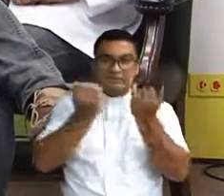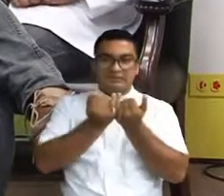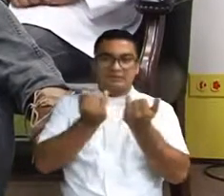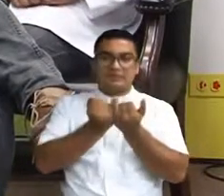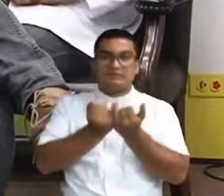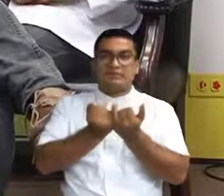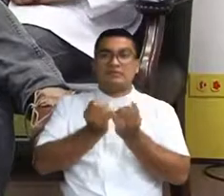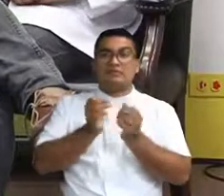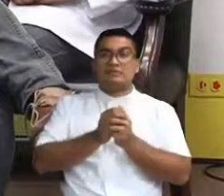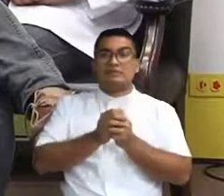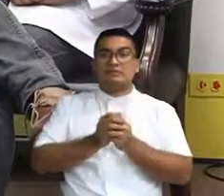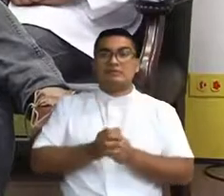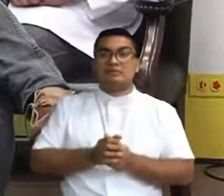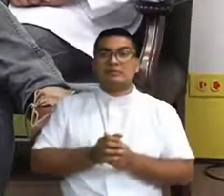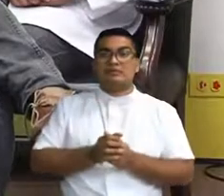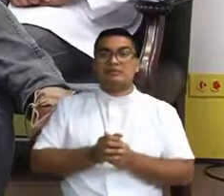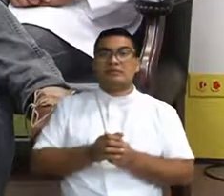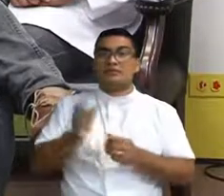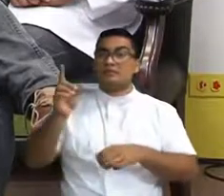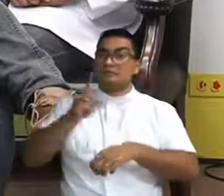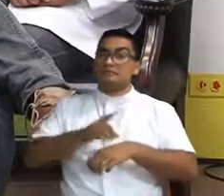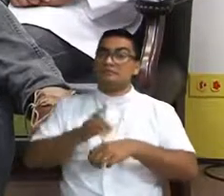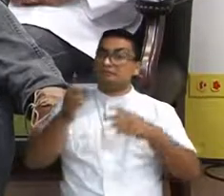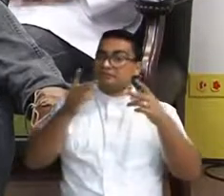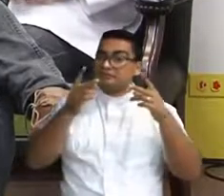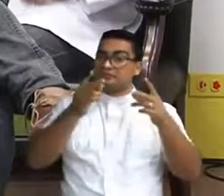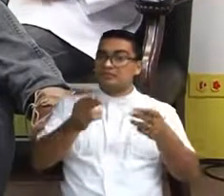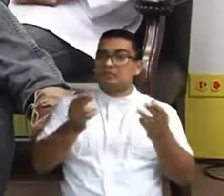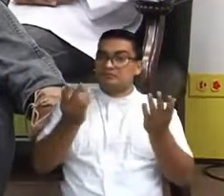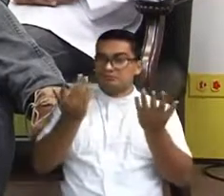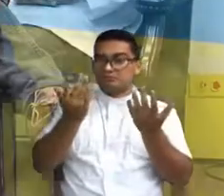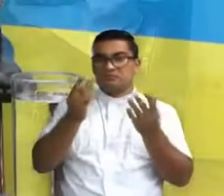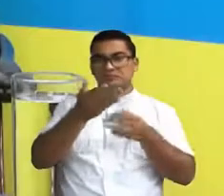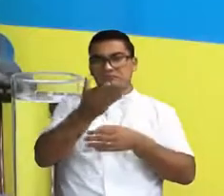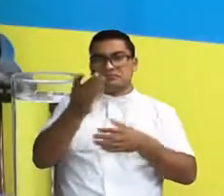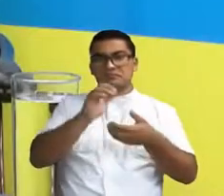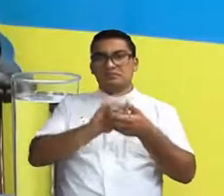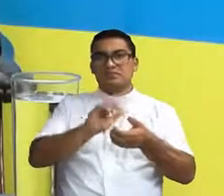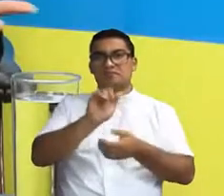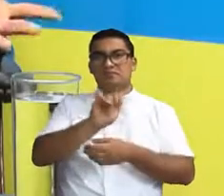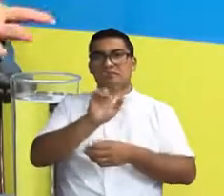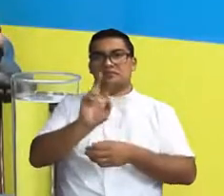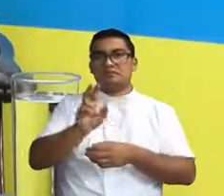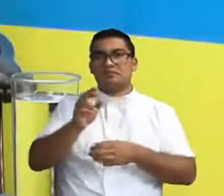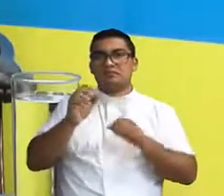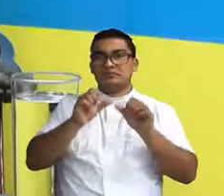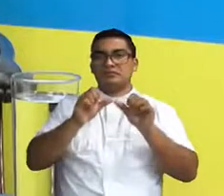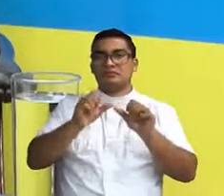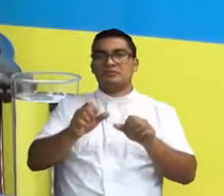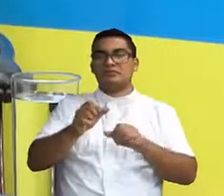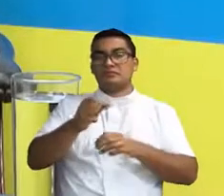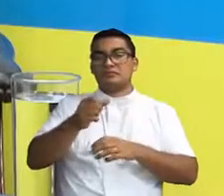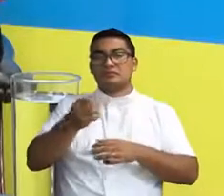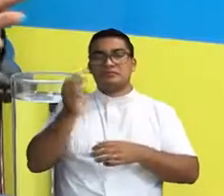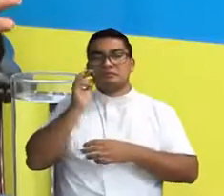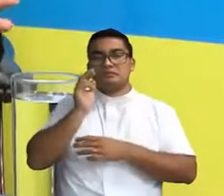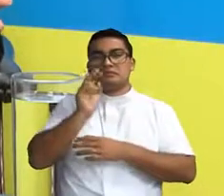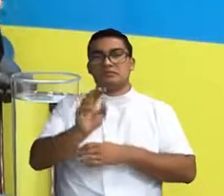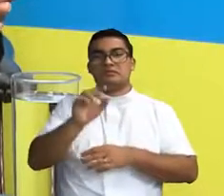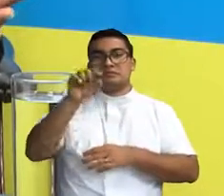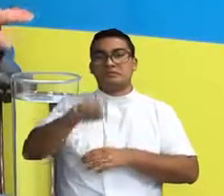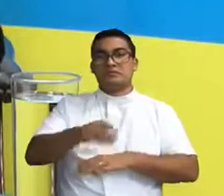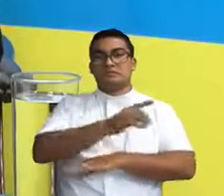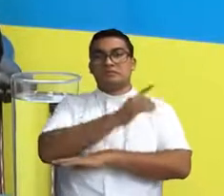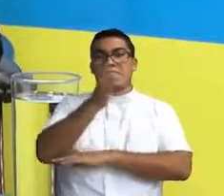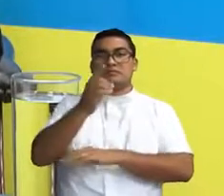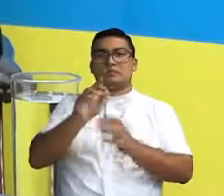estos medicamentos. Uh-huh. Ok, doctor, vamos a hacer una pequeña pausa. Usted, amigos televidentes, continúe en nuestra sintonía porque hoy en el programa